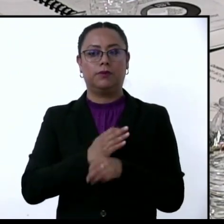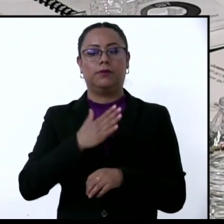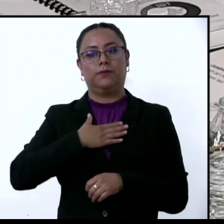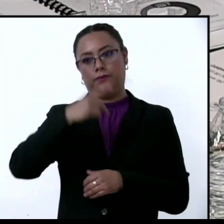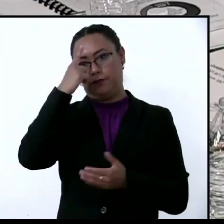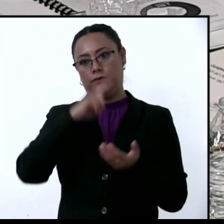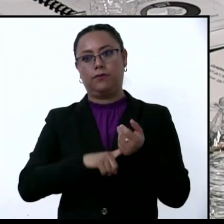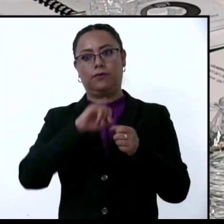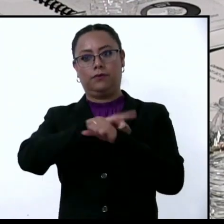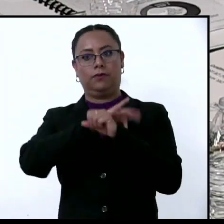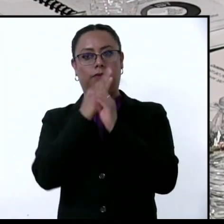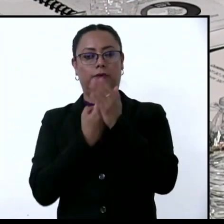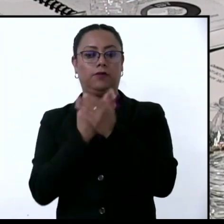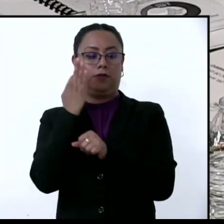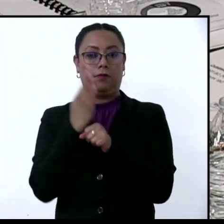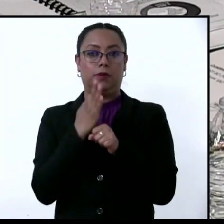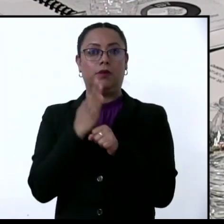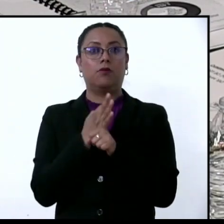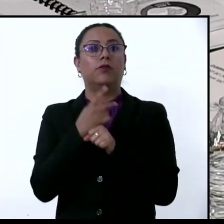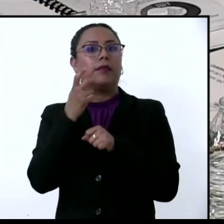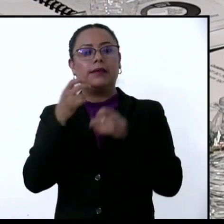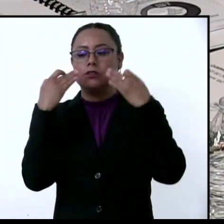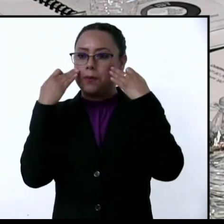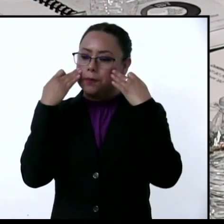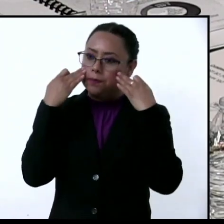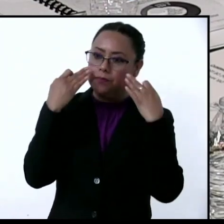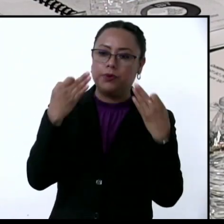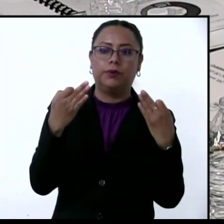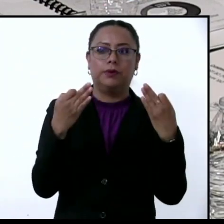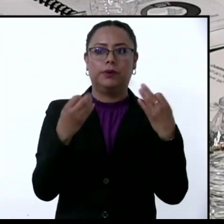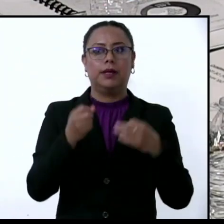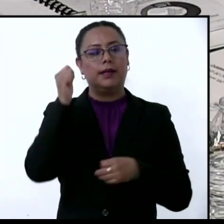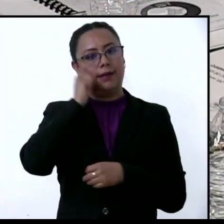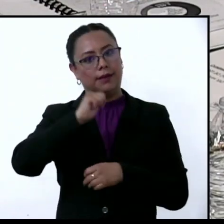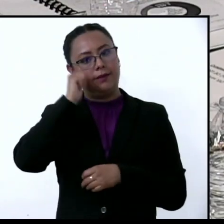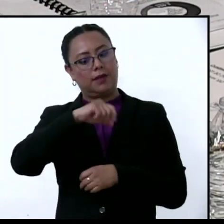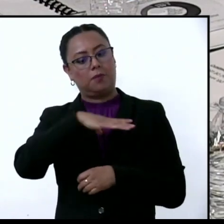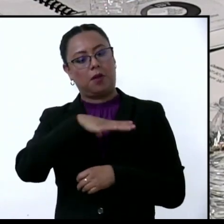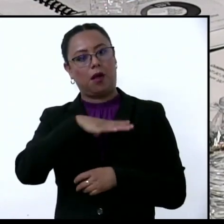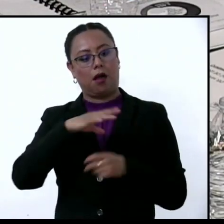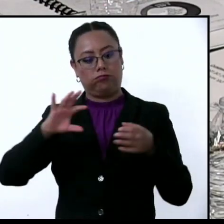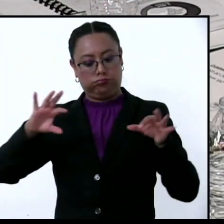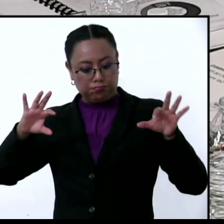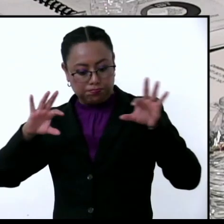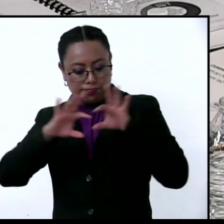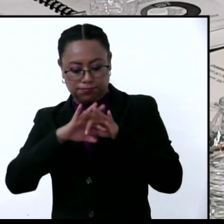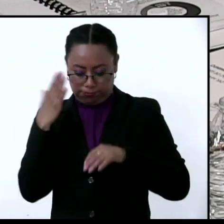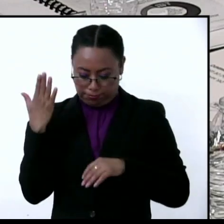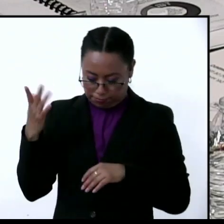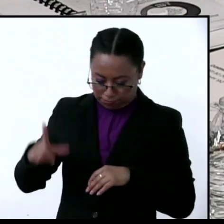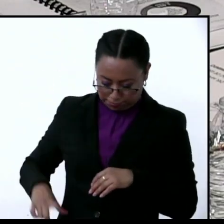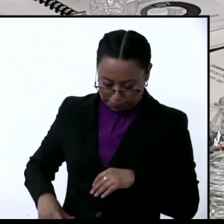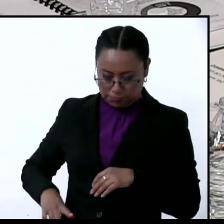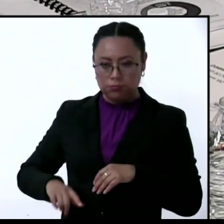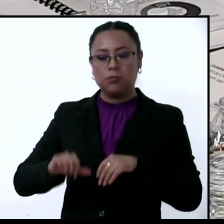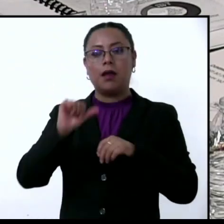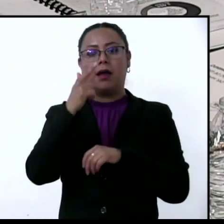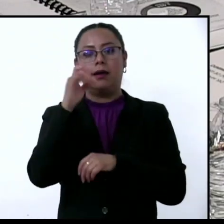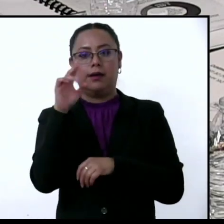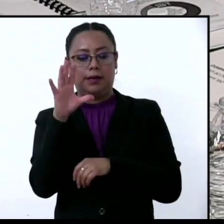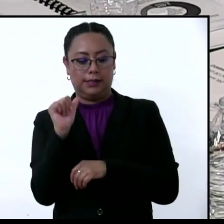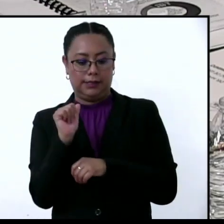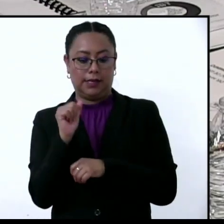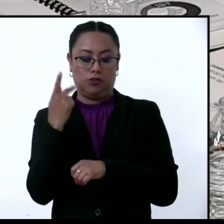el día de hoy, pues da testimonio de que ha existido una efectiva vinculación entre gobierno y agencias públicas y